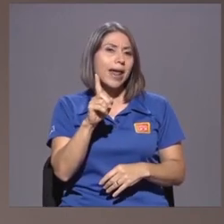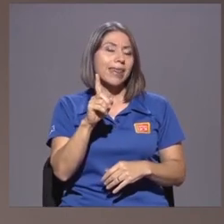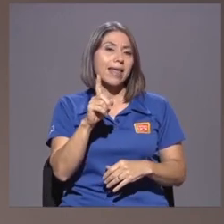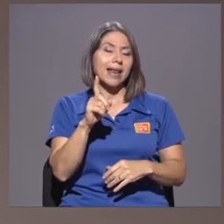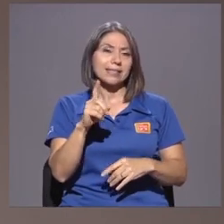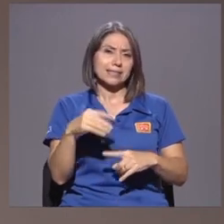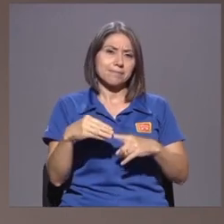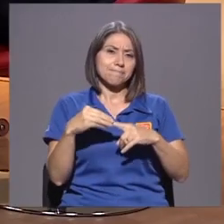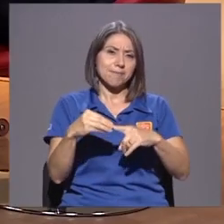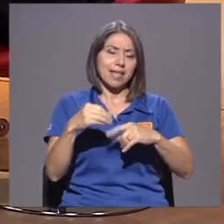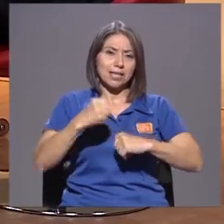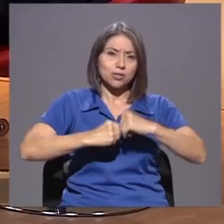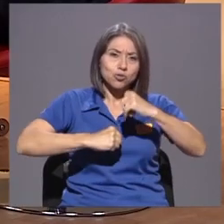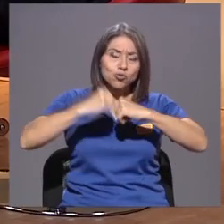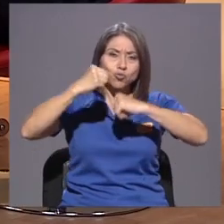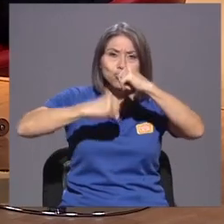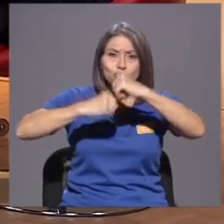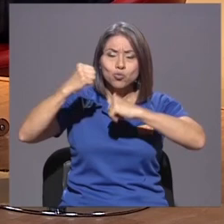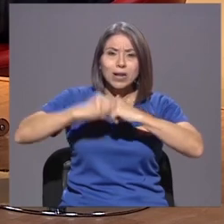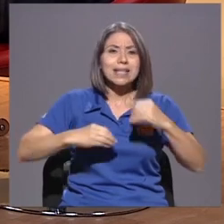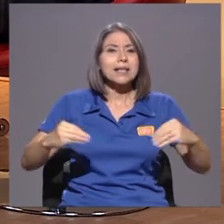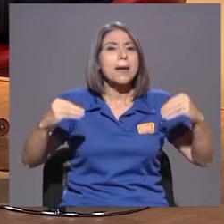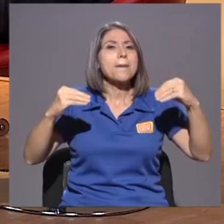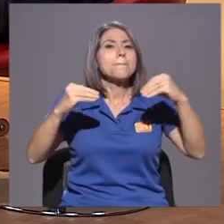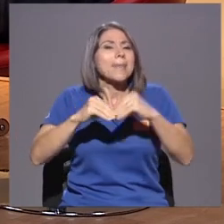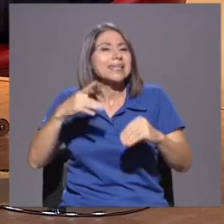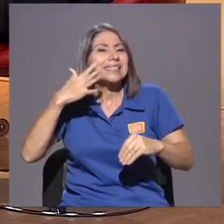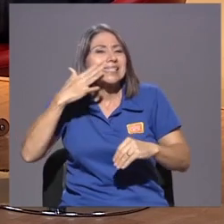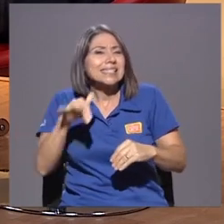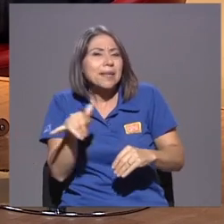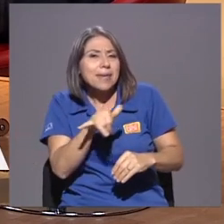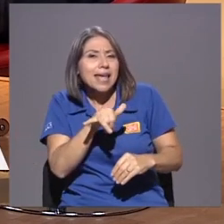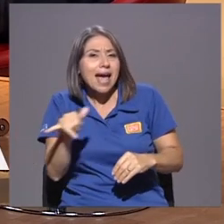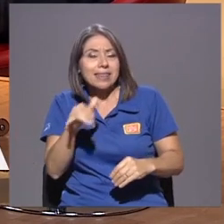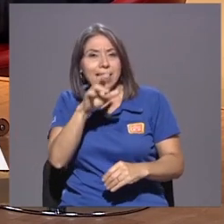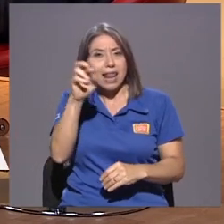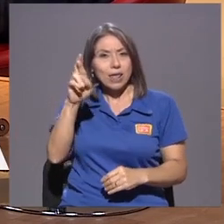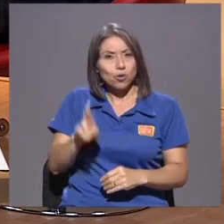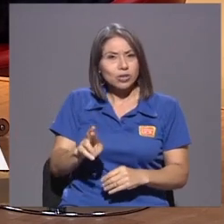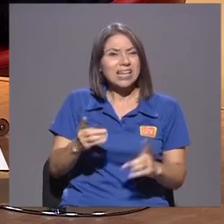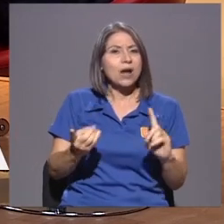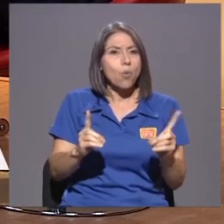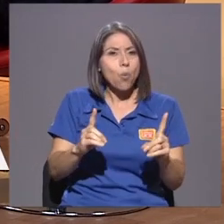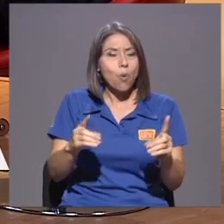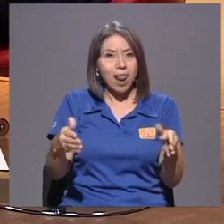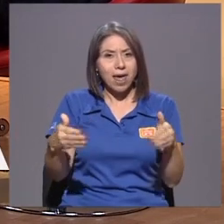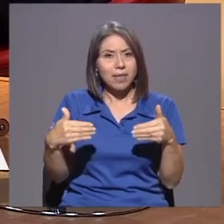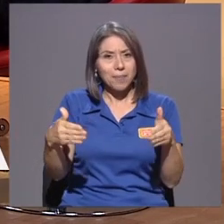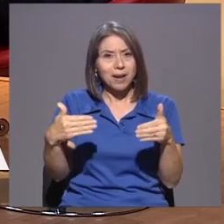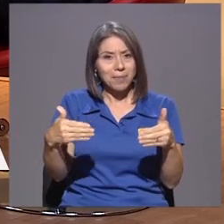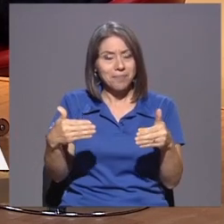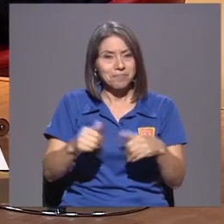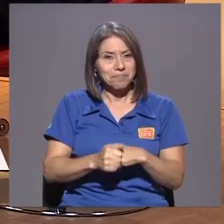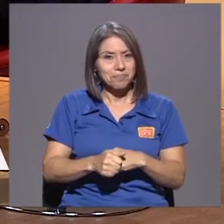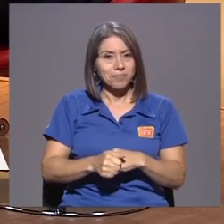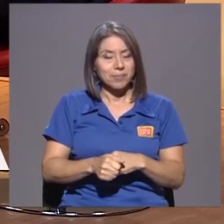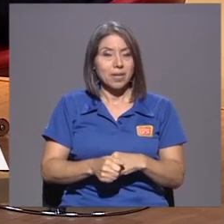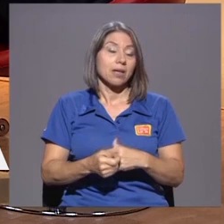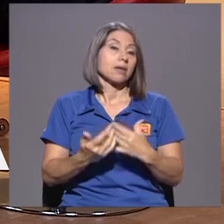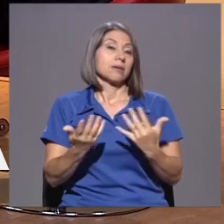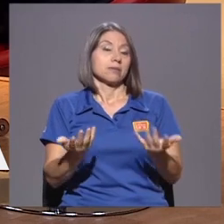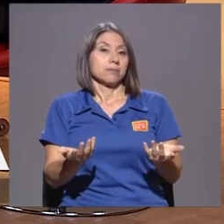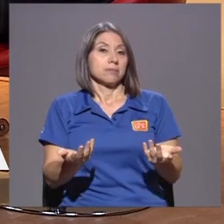demográficas más semejante a la de costa rica es la de panamá de alguna